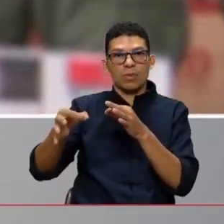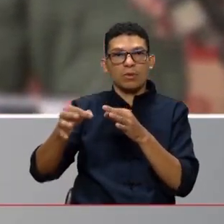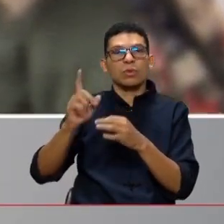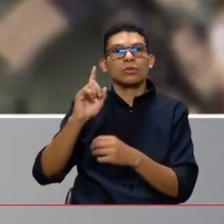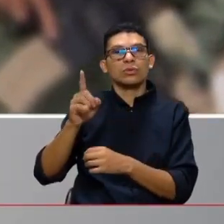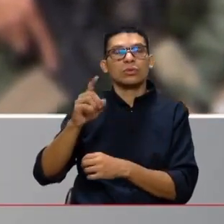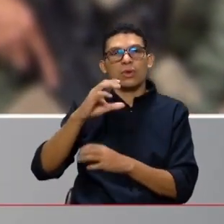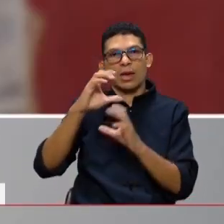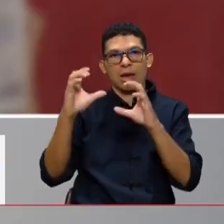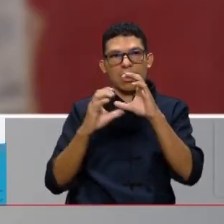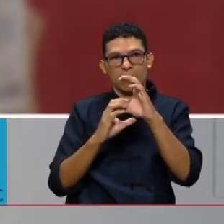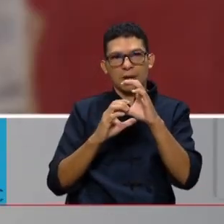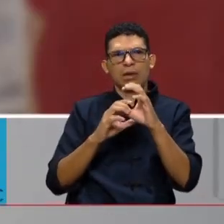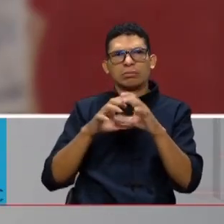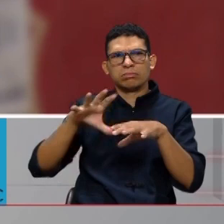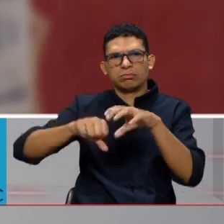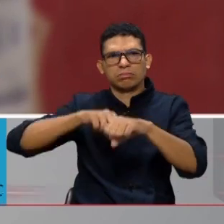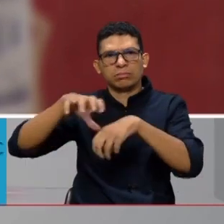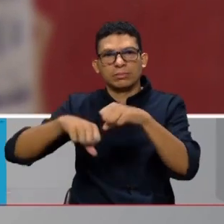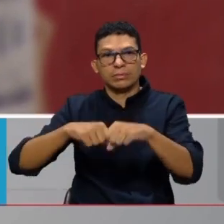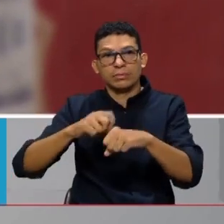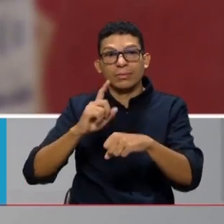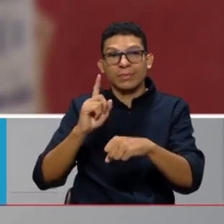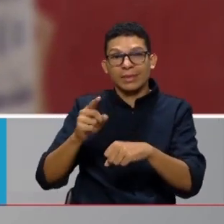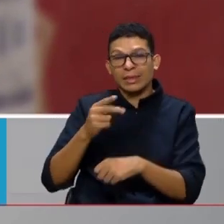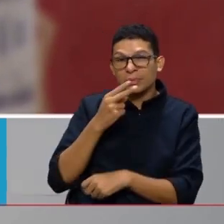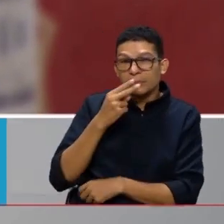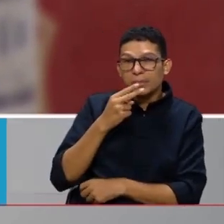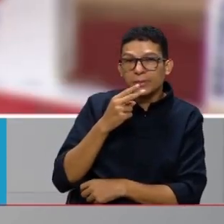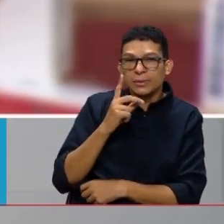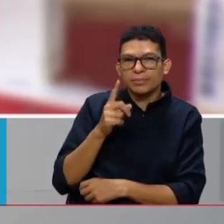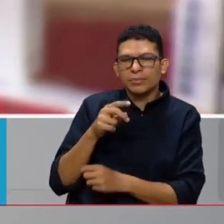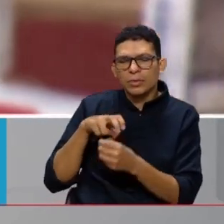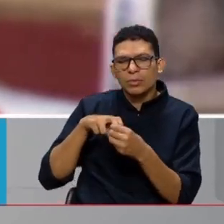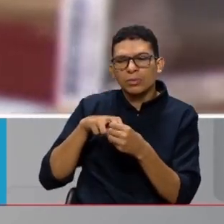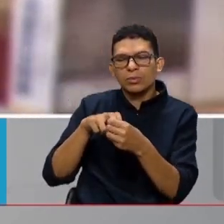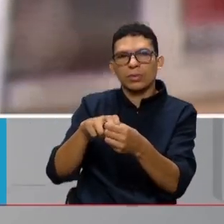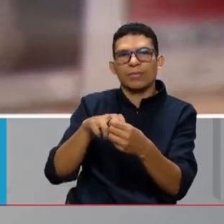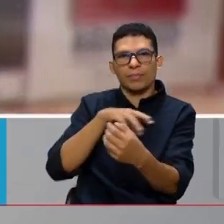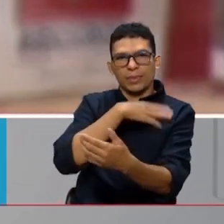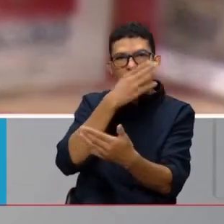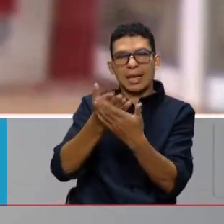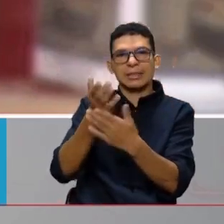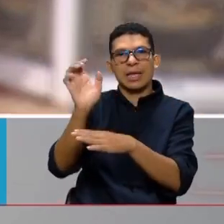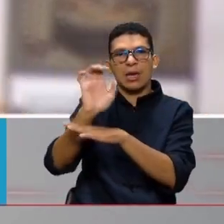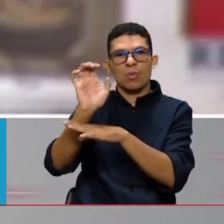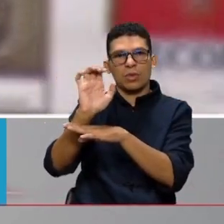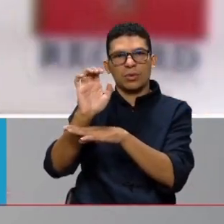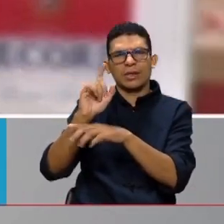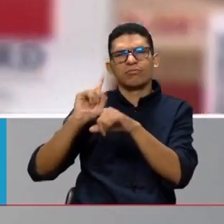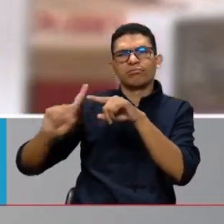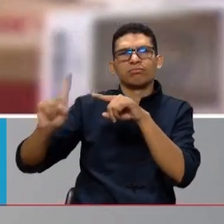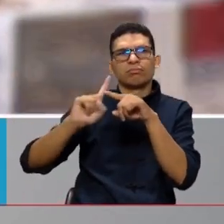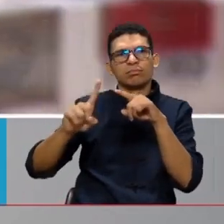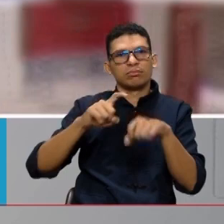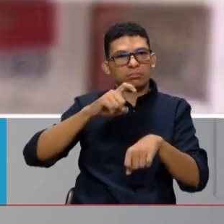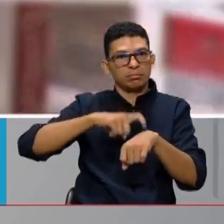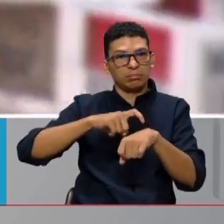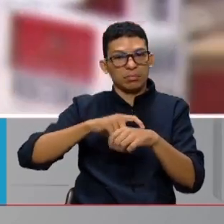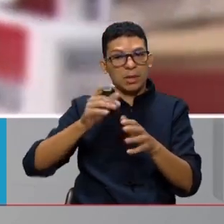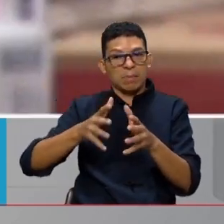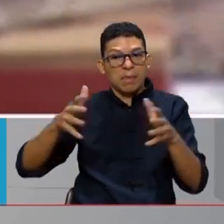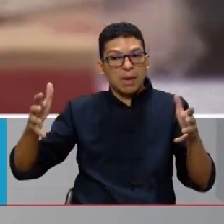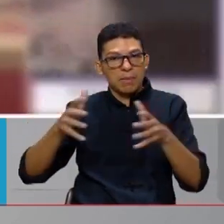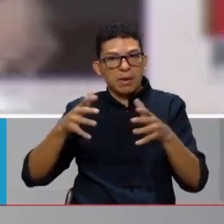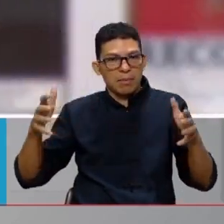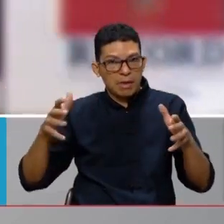de Clichao, Cauca. Según las autoridades, este cargamento sería transportado hasta Ecuador en diferentes momentos y cantidades para